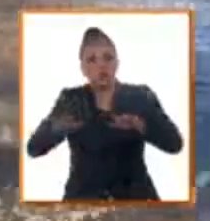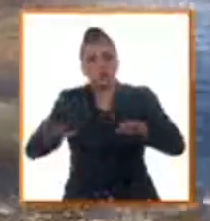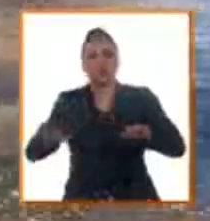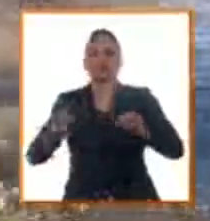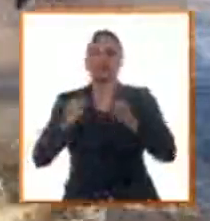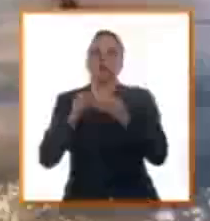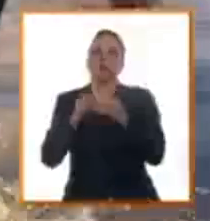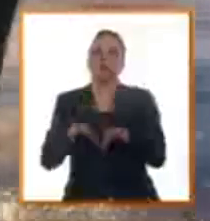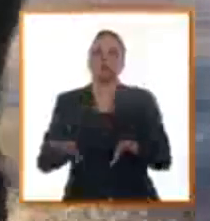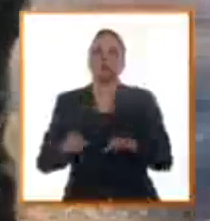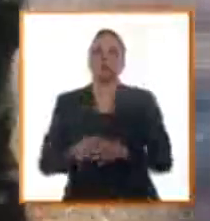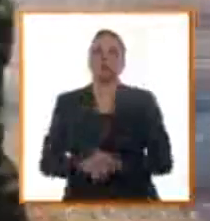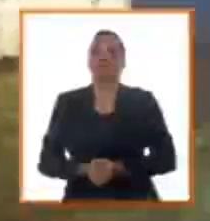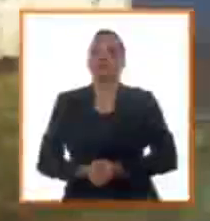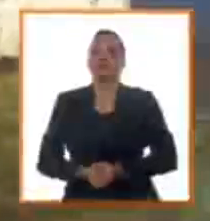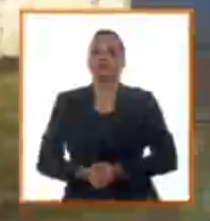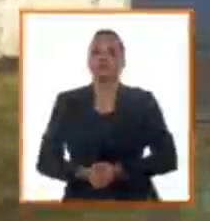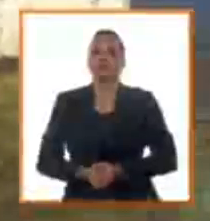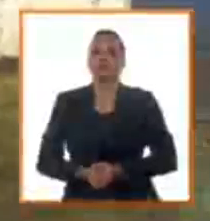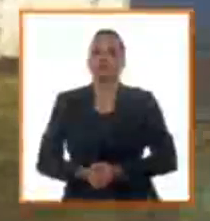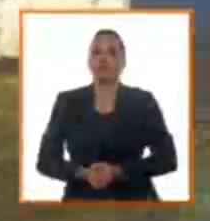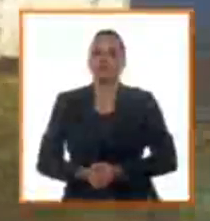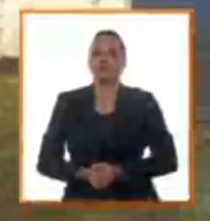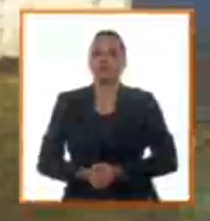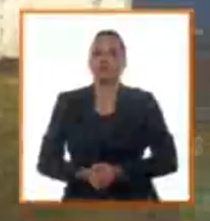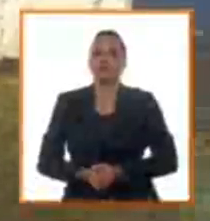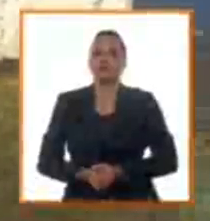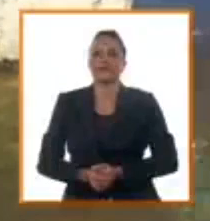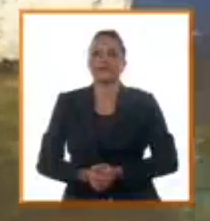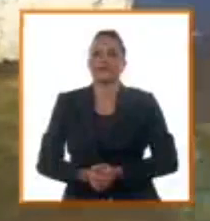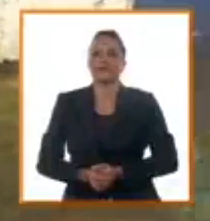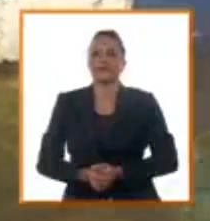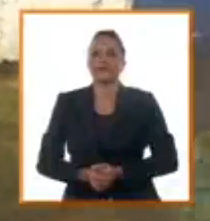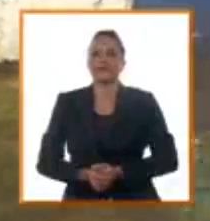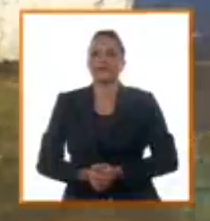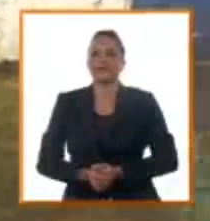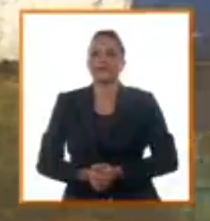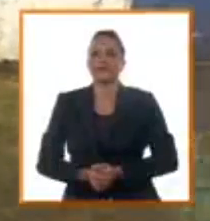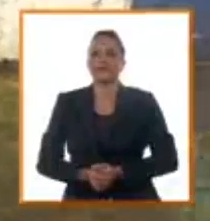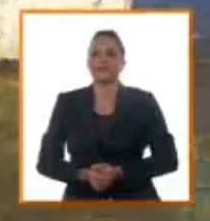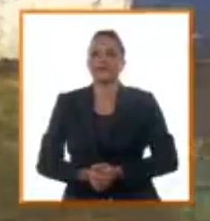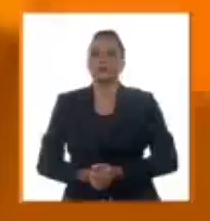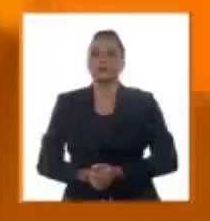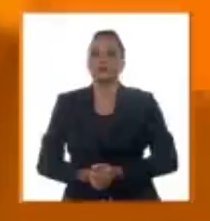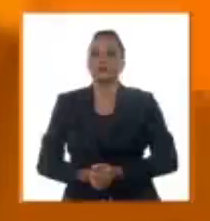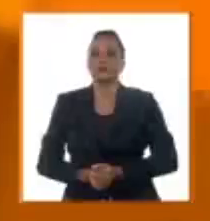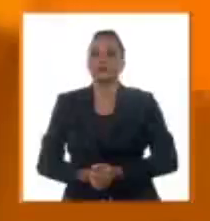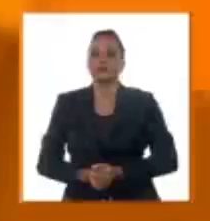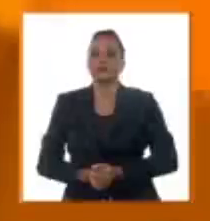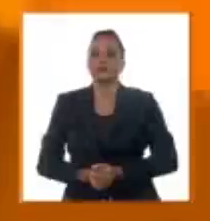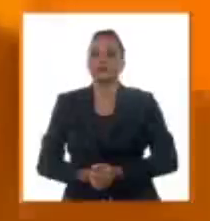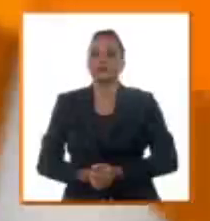Holguín, camarógrafo Jorge Luis Morales e Iván Romero, Sistema Informativo de la Televisión Cubana.